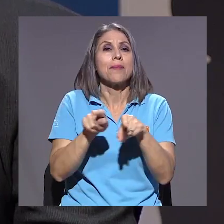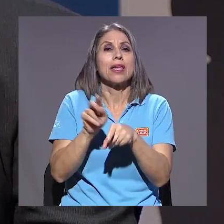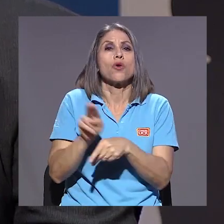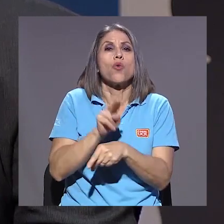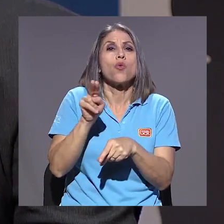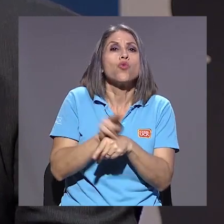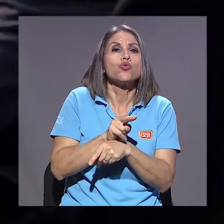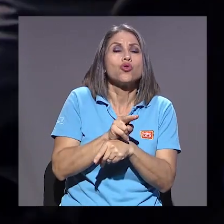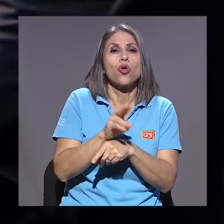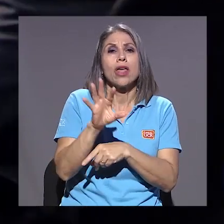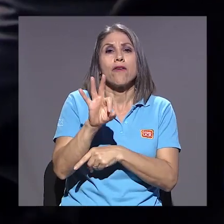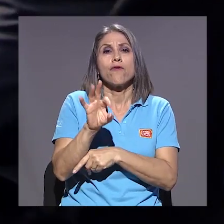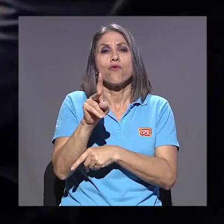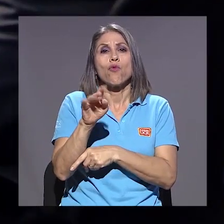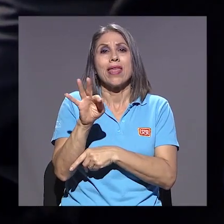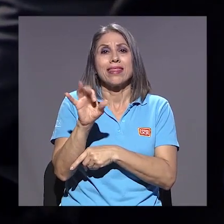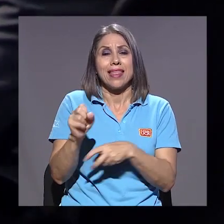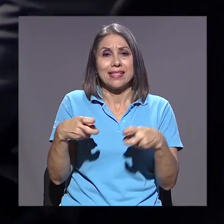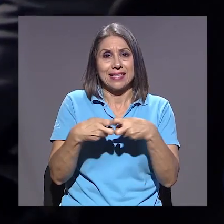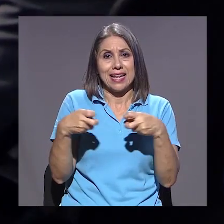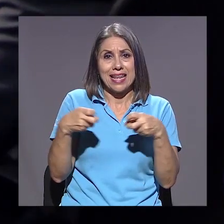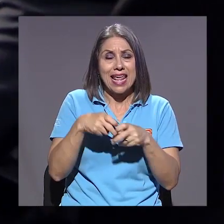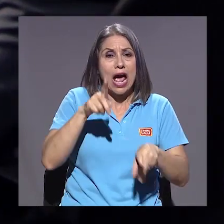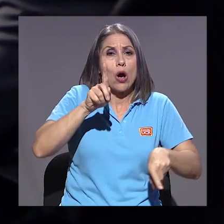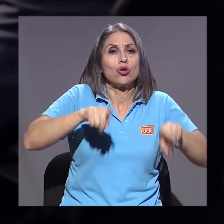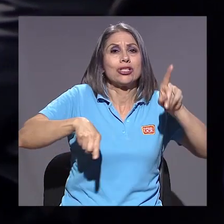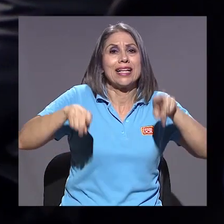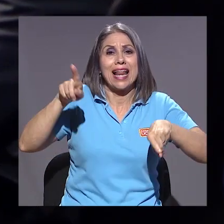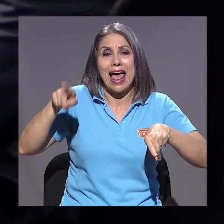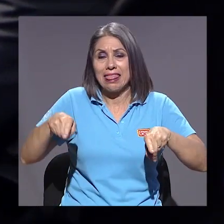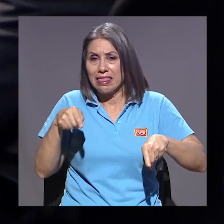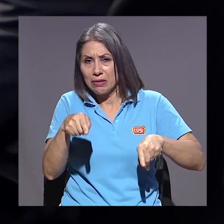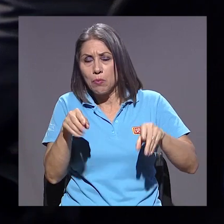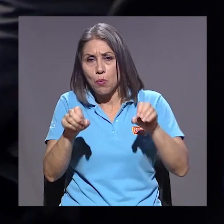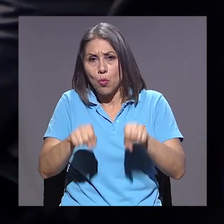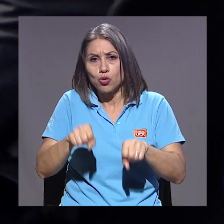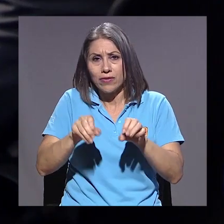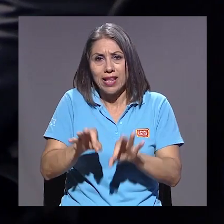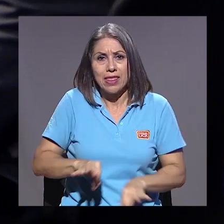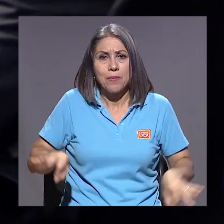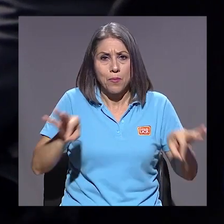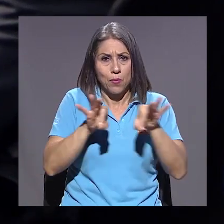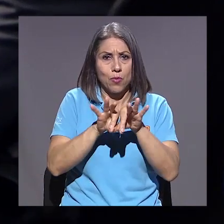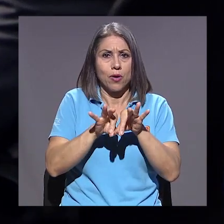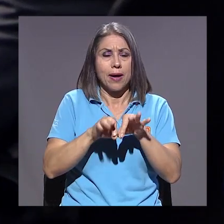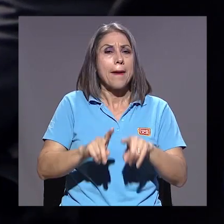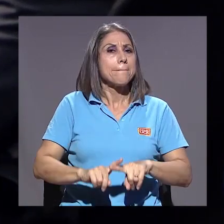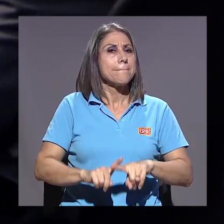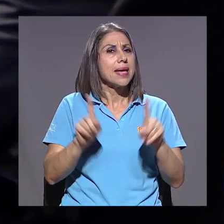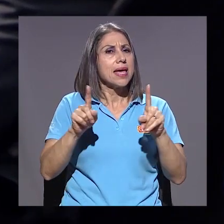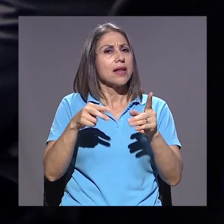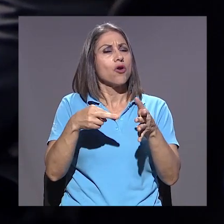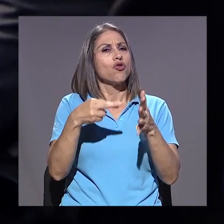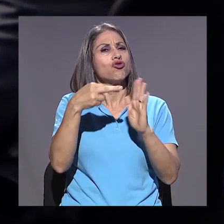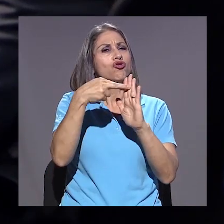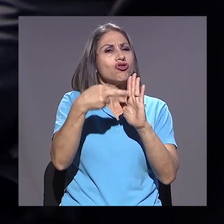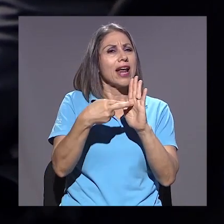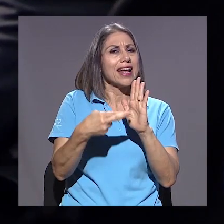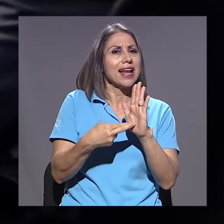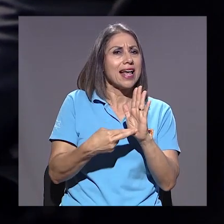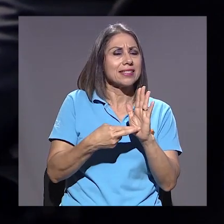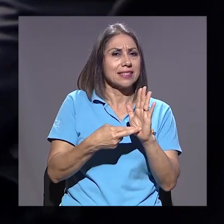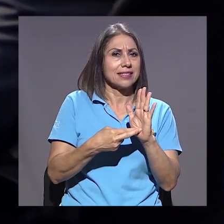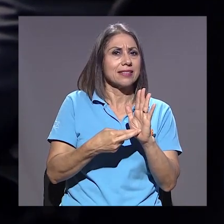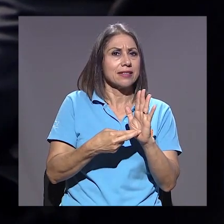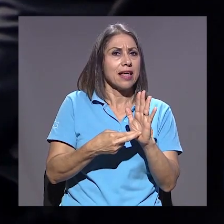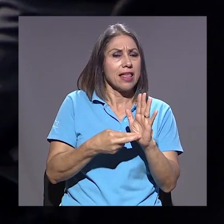posibilidad importante, pero también es relevante que las reglas del juego y las señales